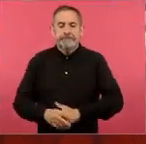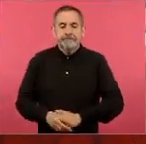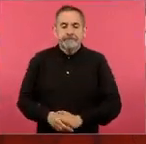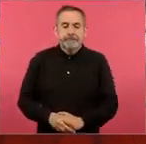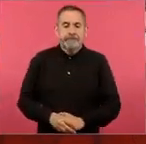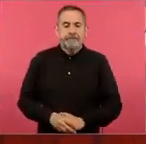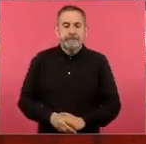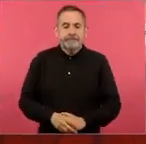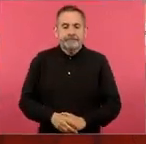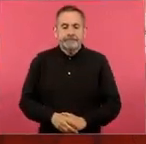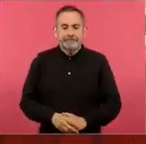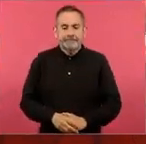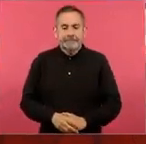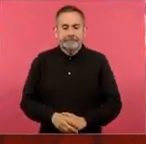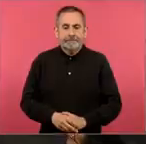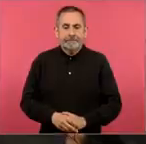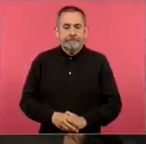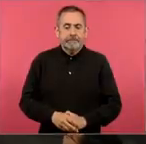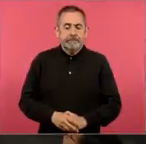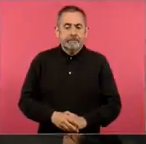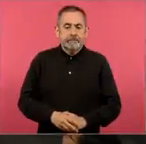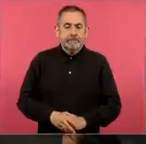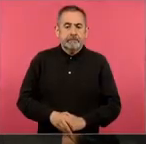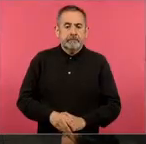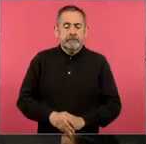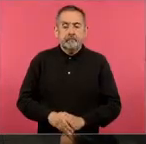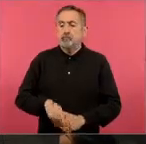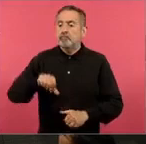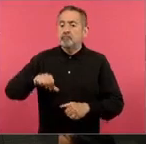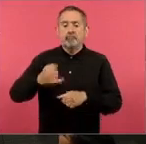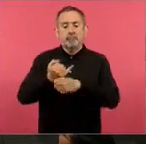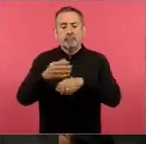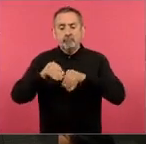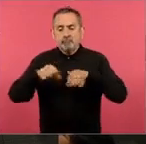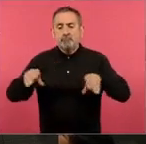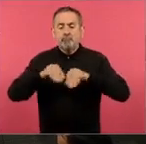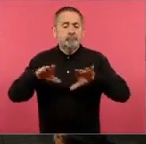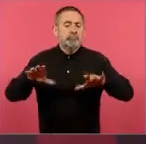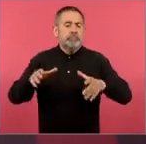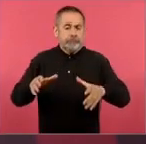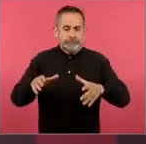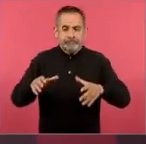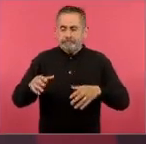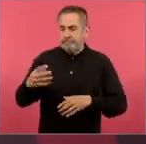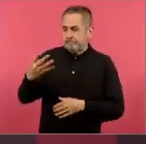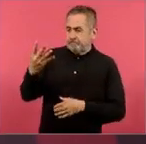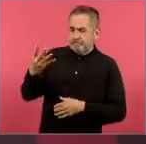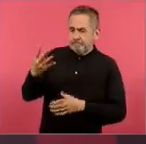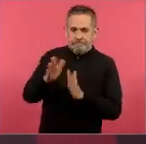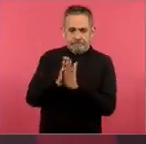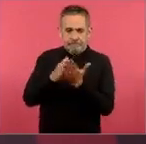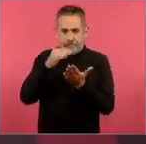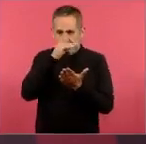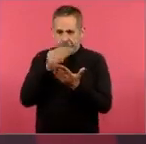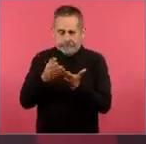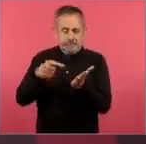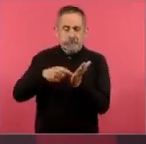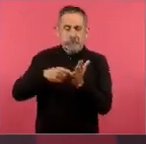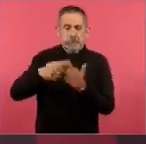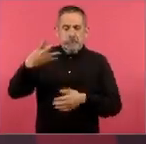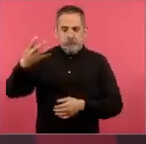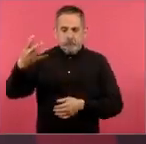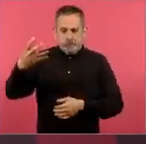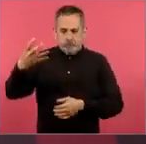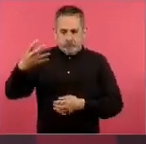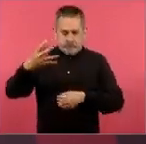Bien, hoy informaremos cómo se trabajó el libro de cuarto grado. Tiene la palabra la